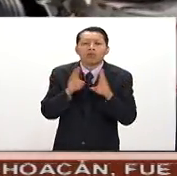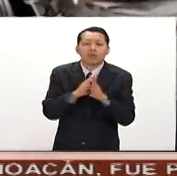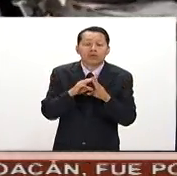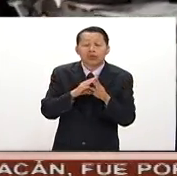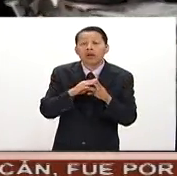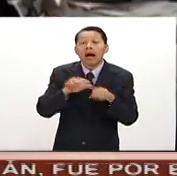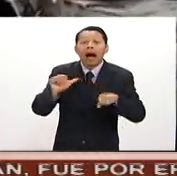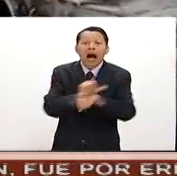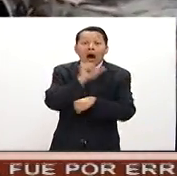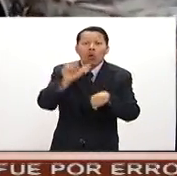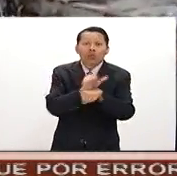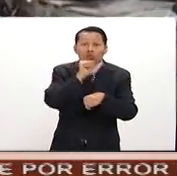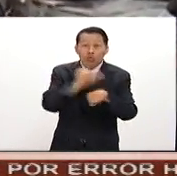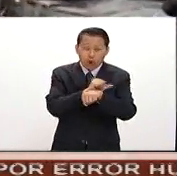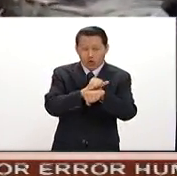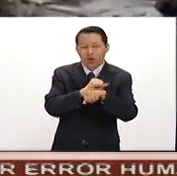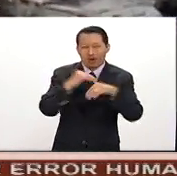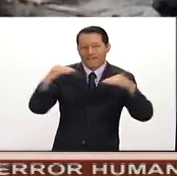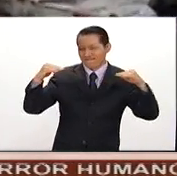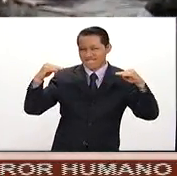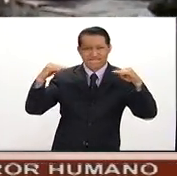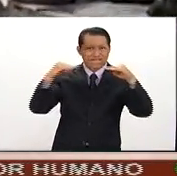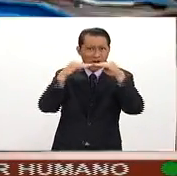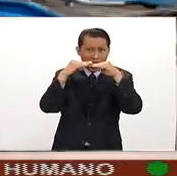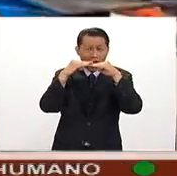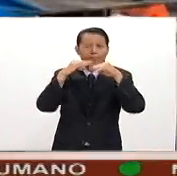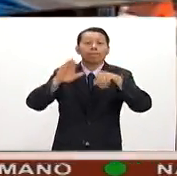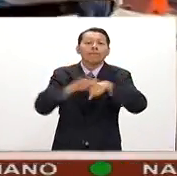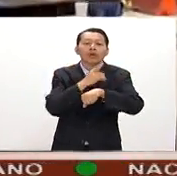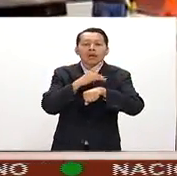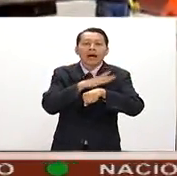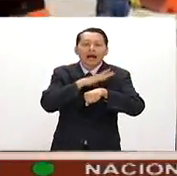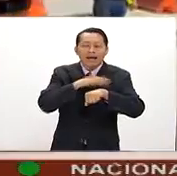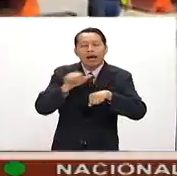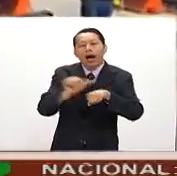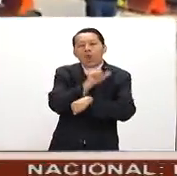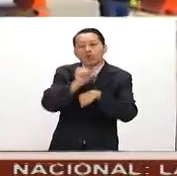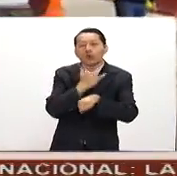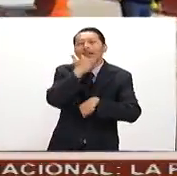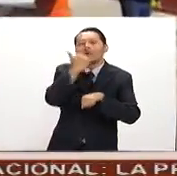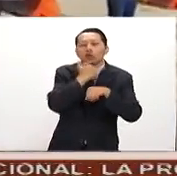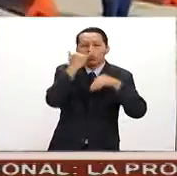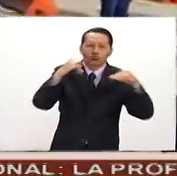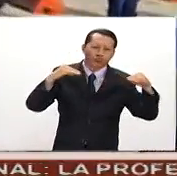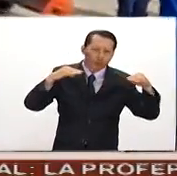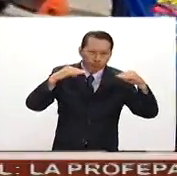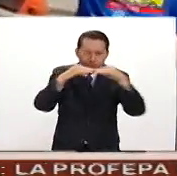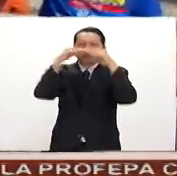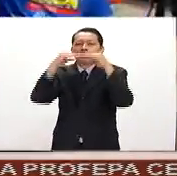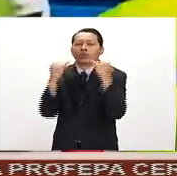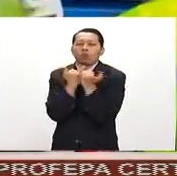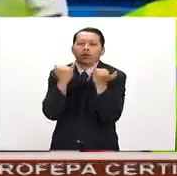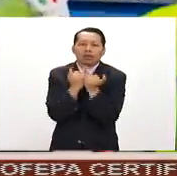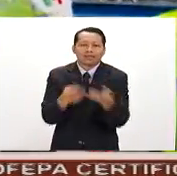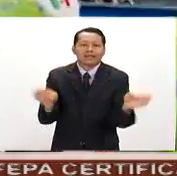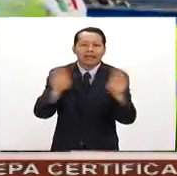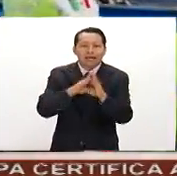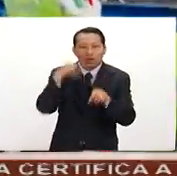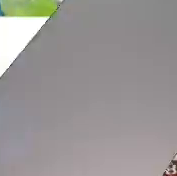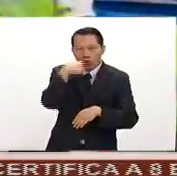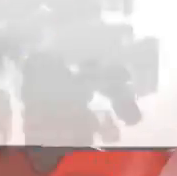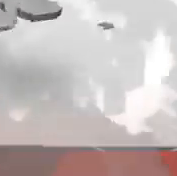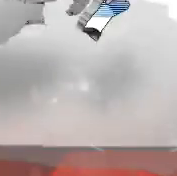conductor del auto se estrelló de frente al tráiler que circulaba en el carril de contraflujo. La autopista fue cerrada algunas horas.